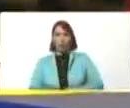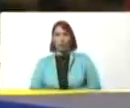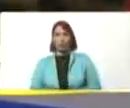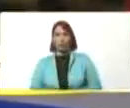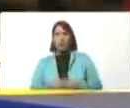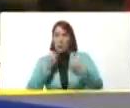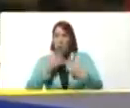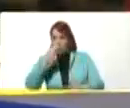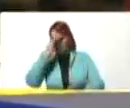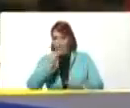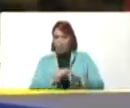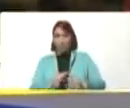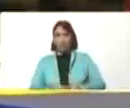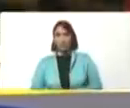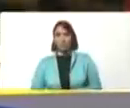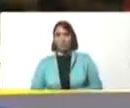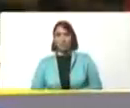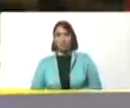de buena fe.